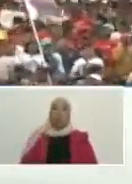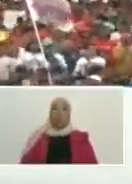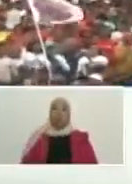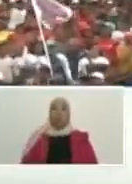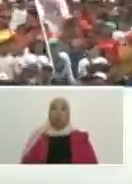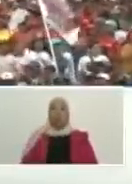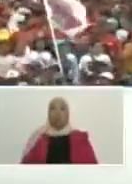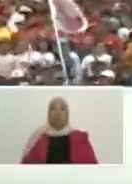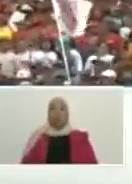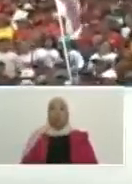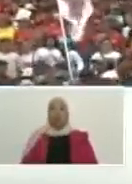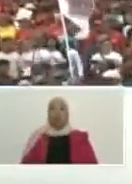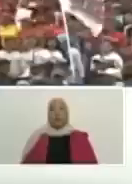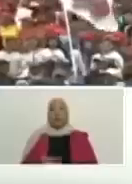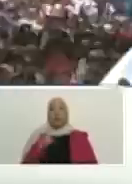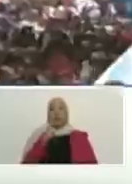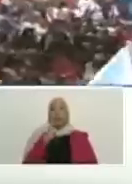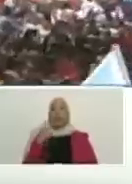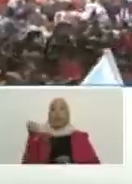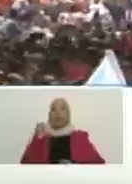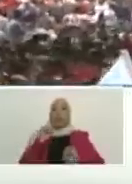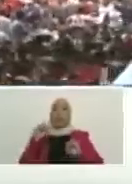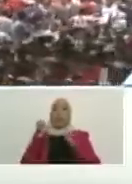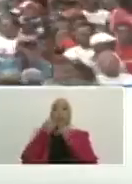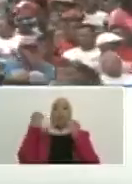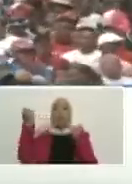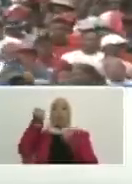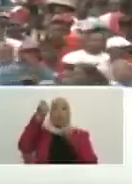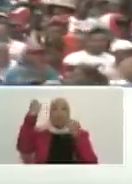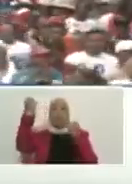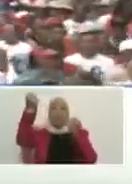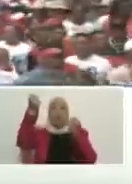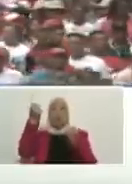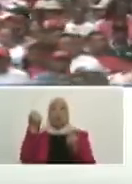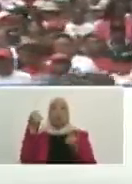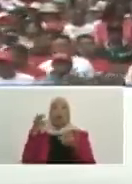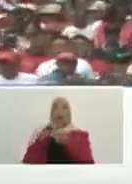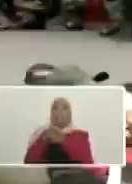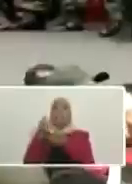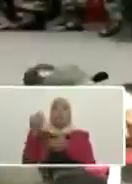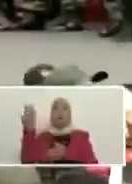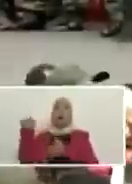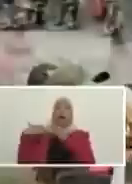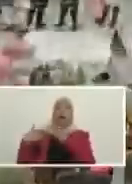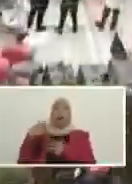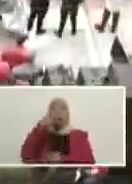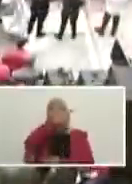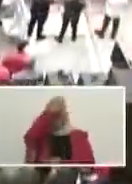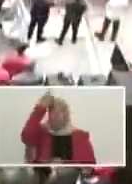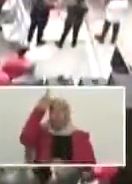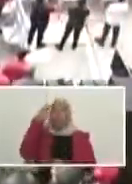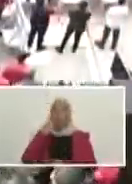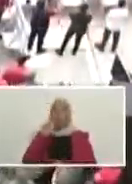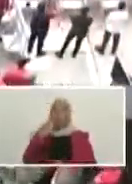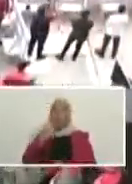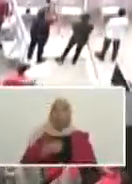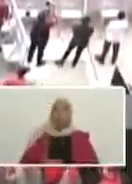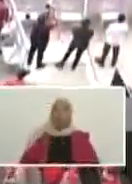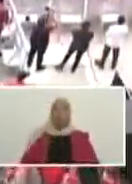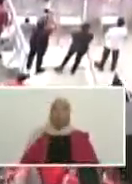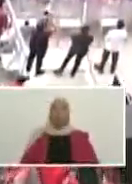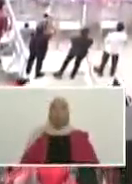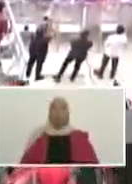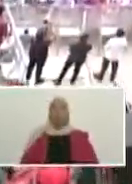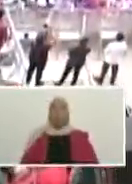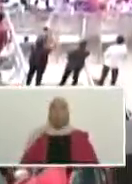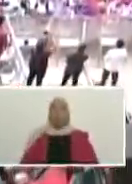1992. Día de rebeldía. Día, como decía el compañero Diosdado Cabello Rondón, día